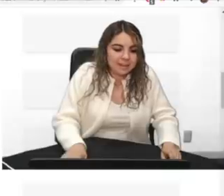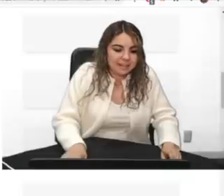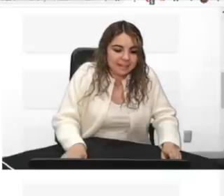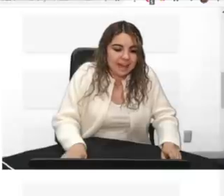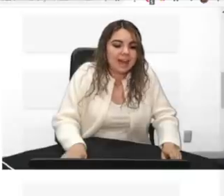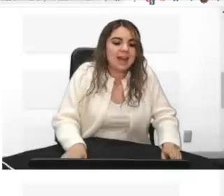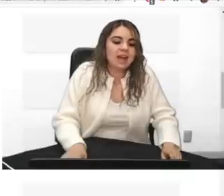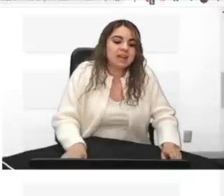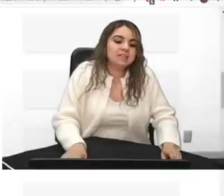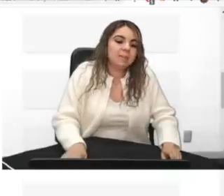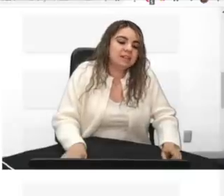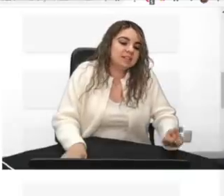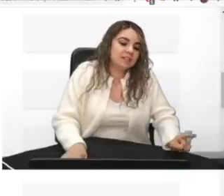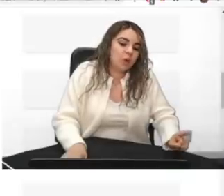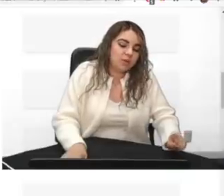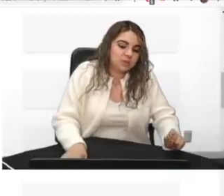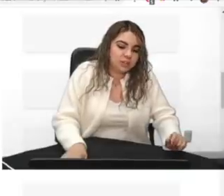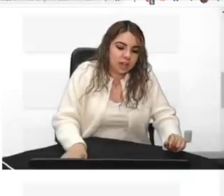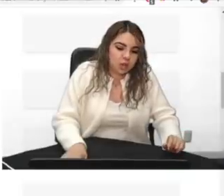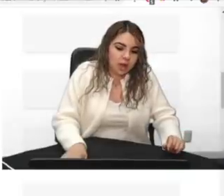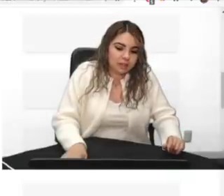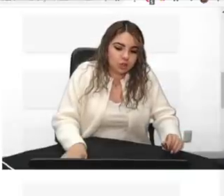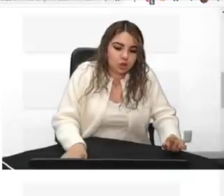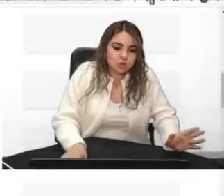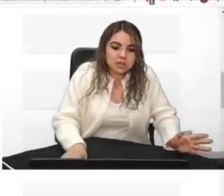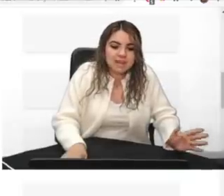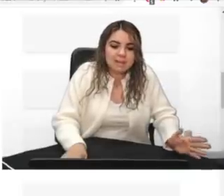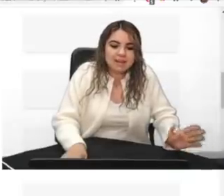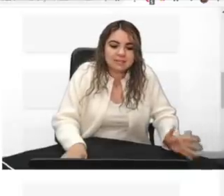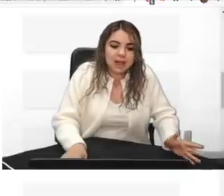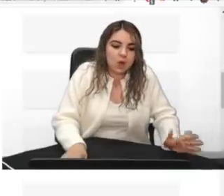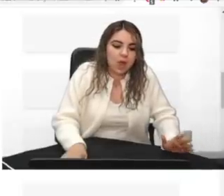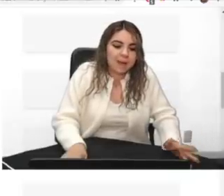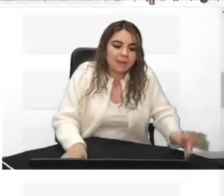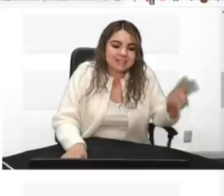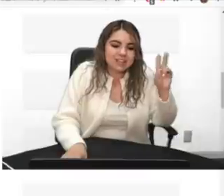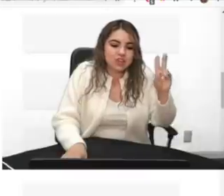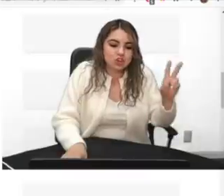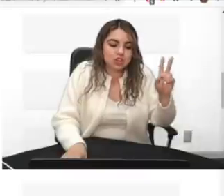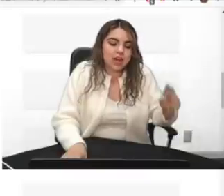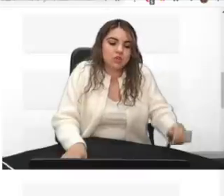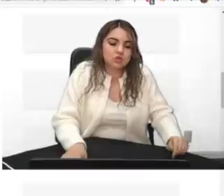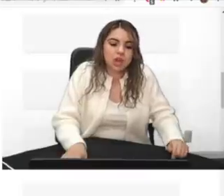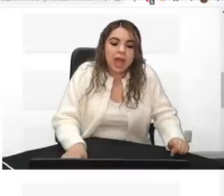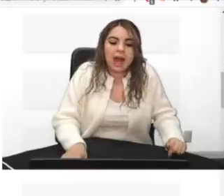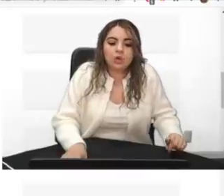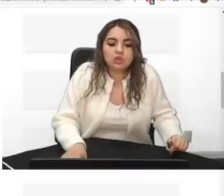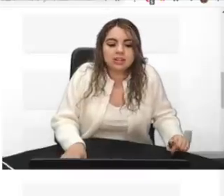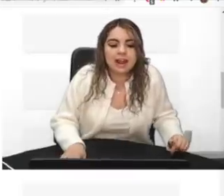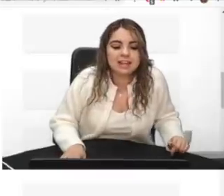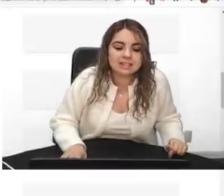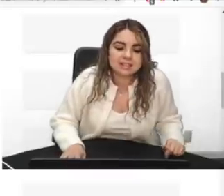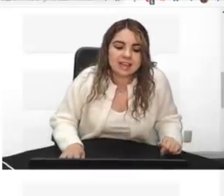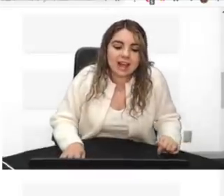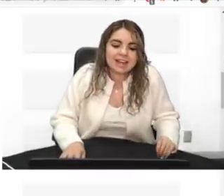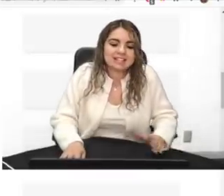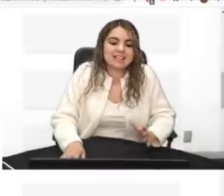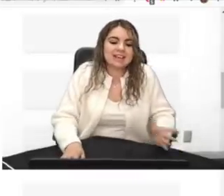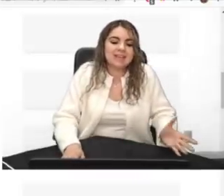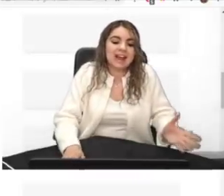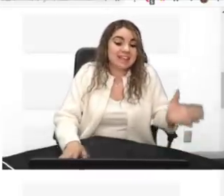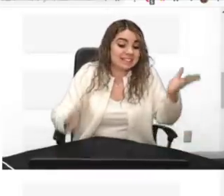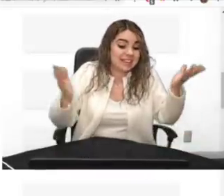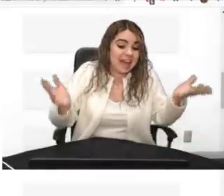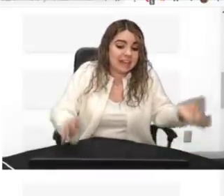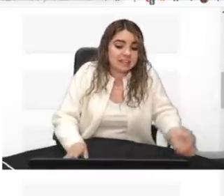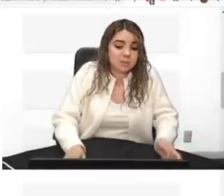moneda mexicana se aprecia este jueves frente al dólar y tocó su nivel más bajo en más de 2 años. Algunos analistas señalan que se